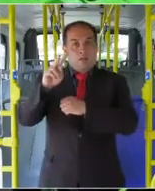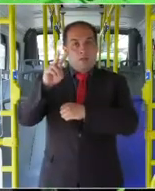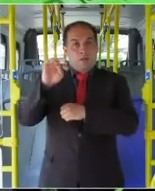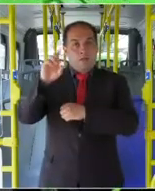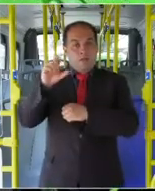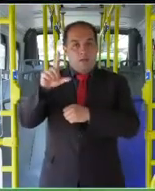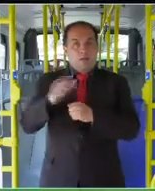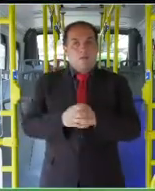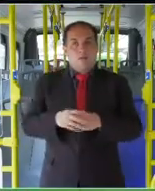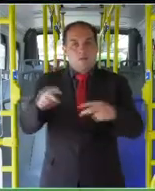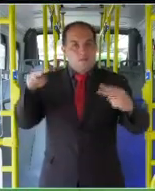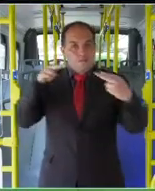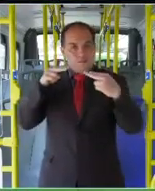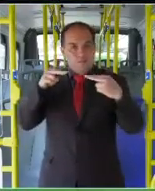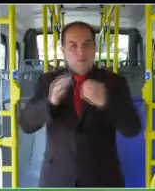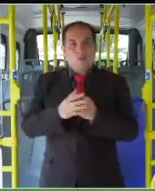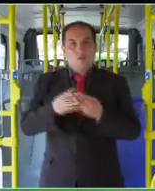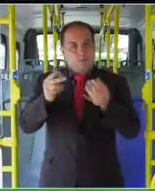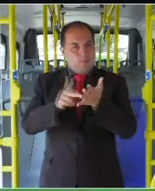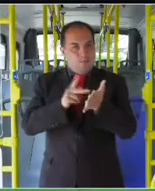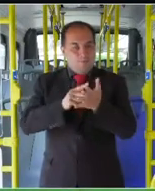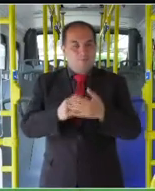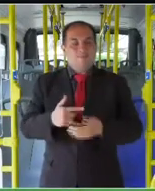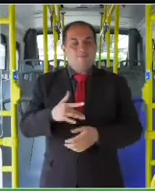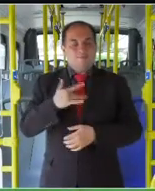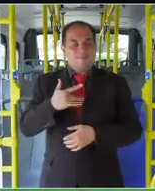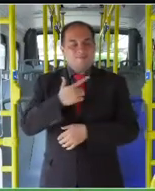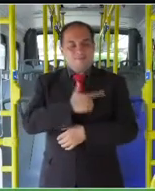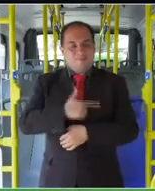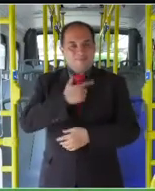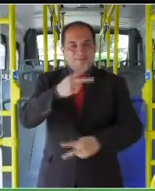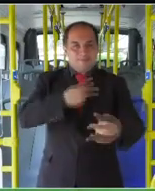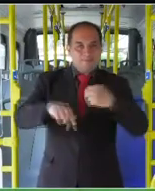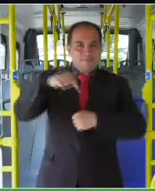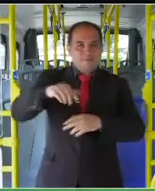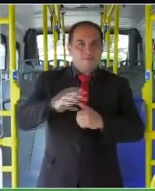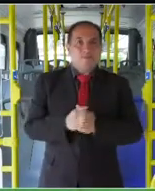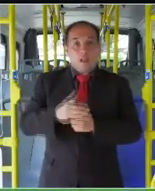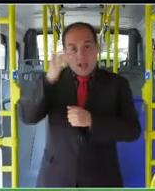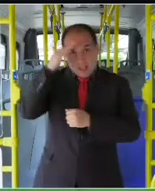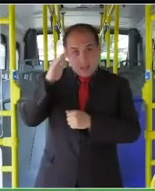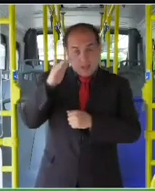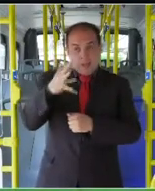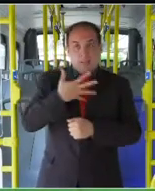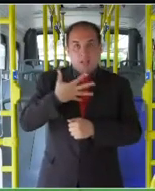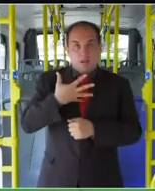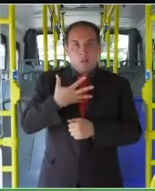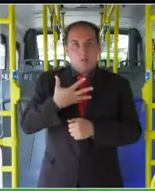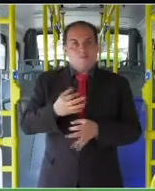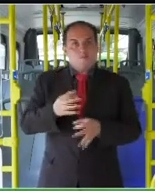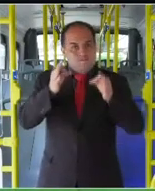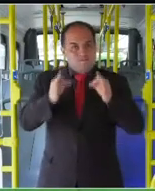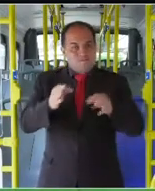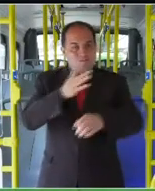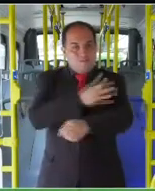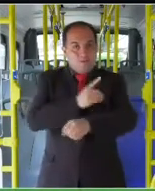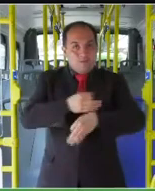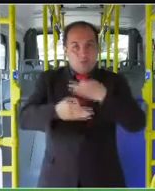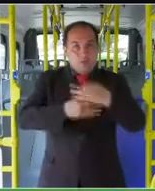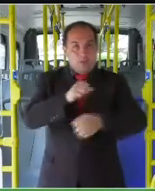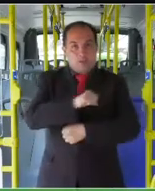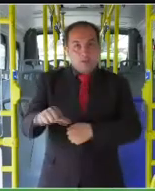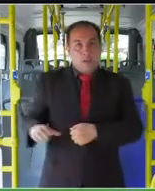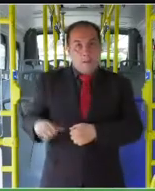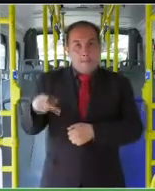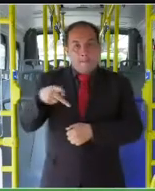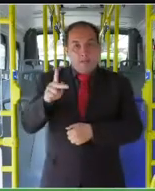visto recientemente varias veces, me da muchísimo gusto estar aquí. Como saben, tenemos una excelente coordinación con todas las alcaldías,